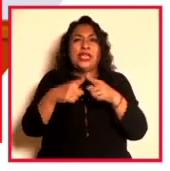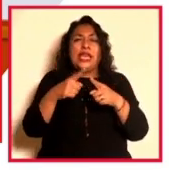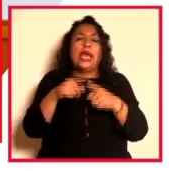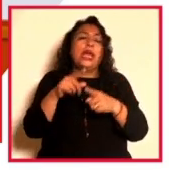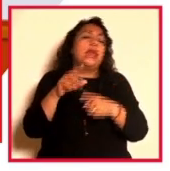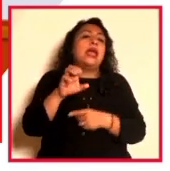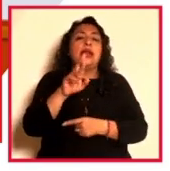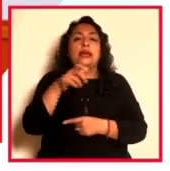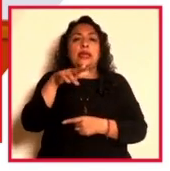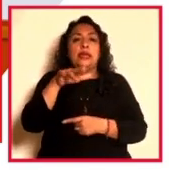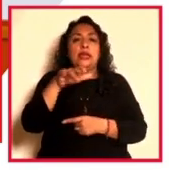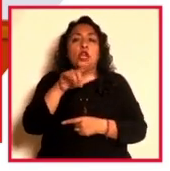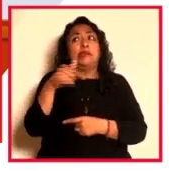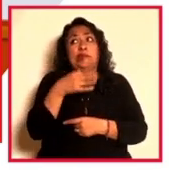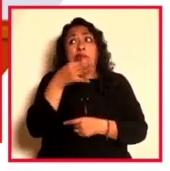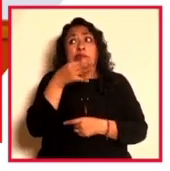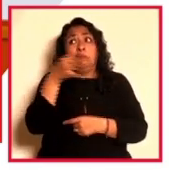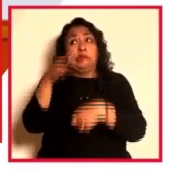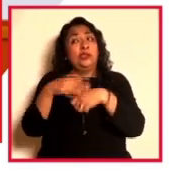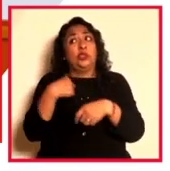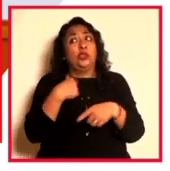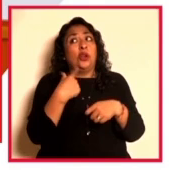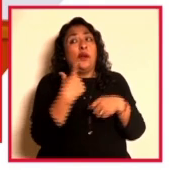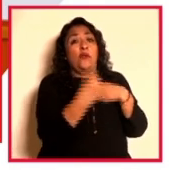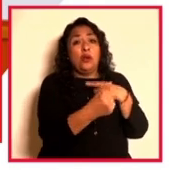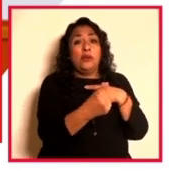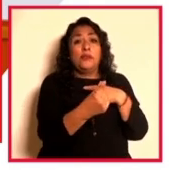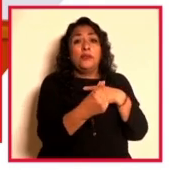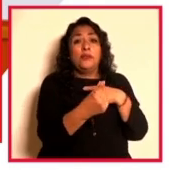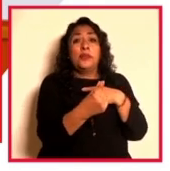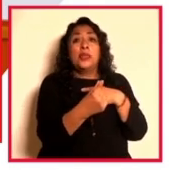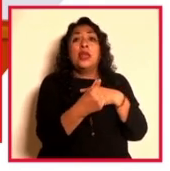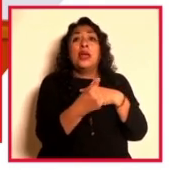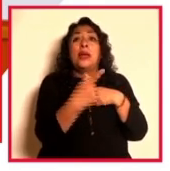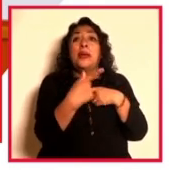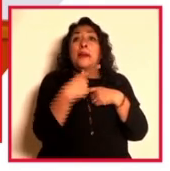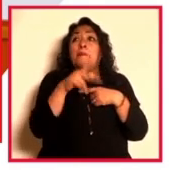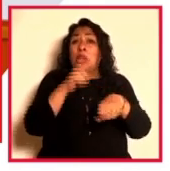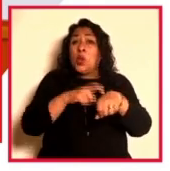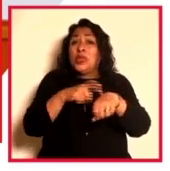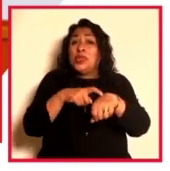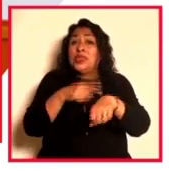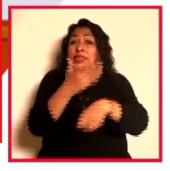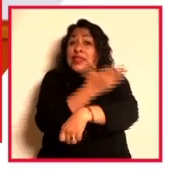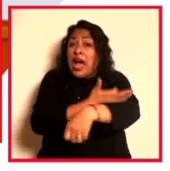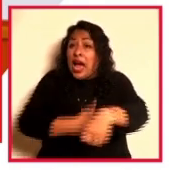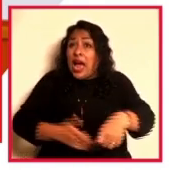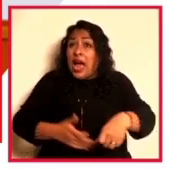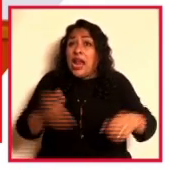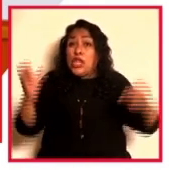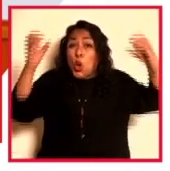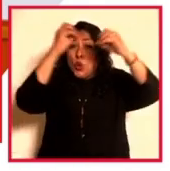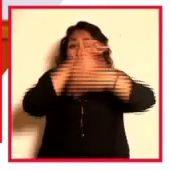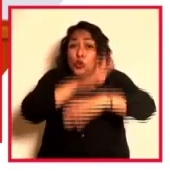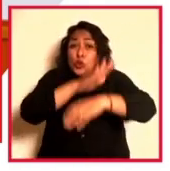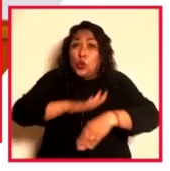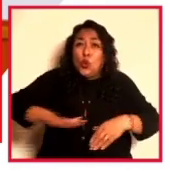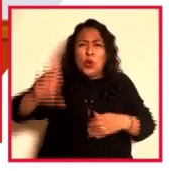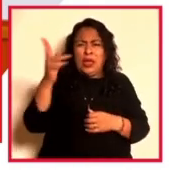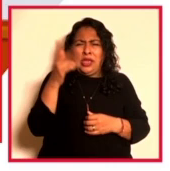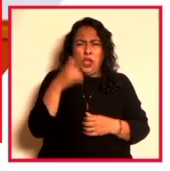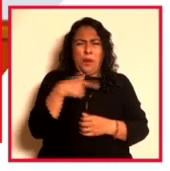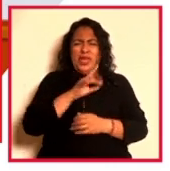me tengo que ir pero ya era tarde Laura y estaba muy oscuro el campo pero ni siquiera tenía miedo nada